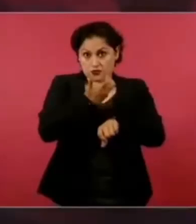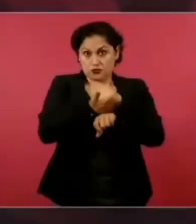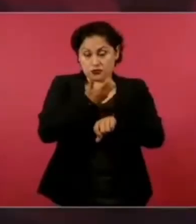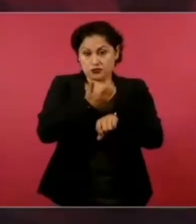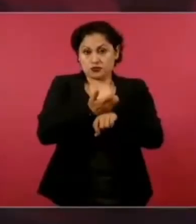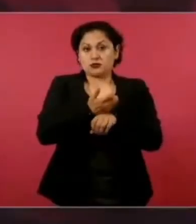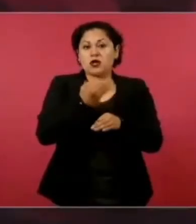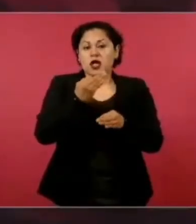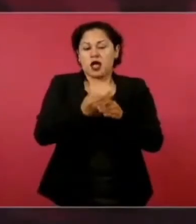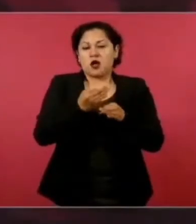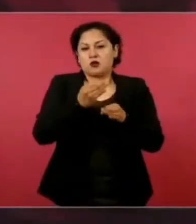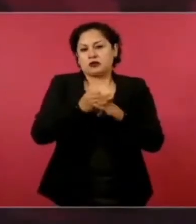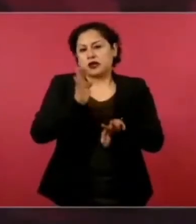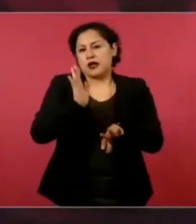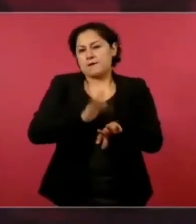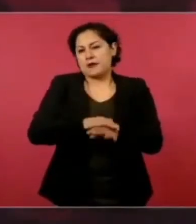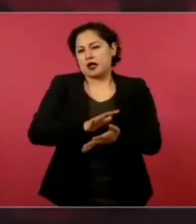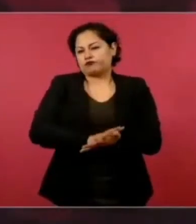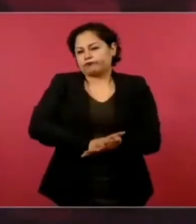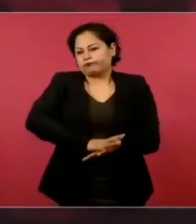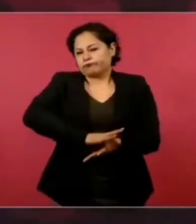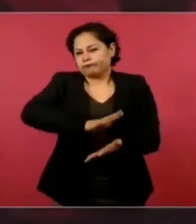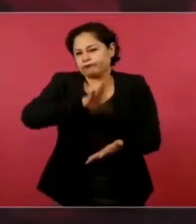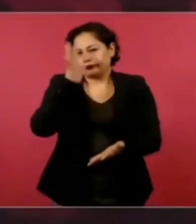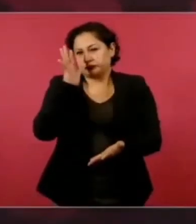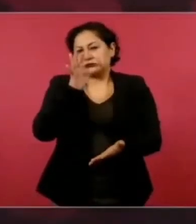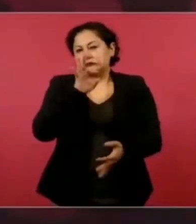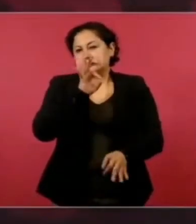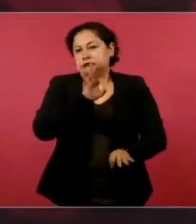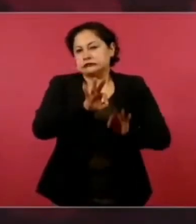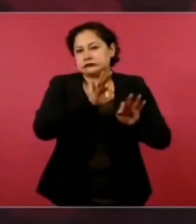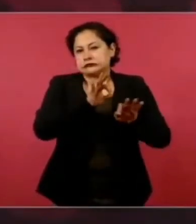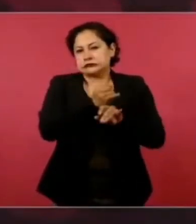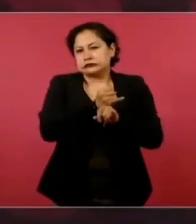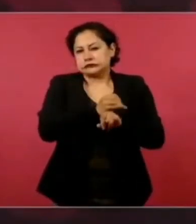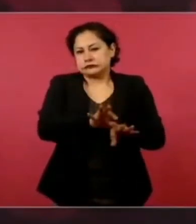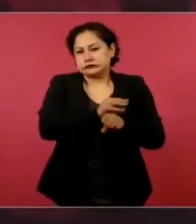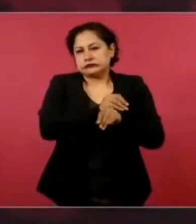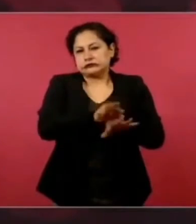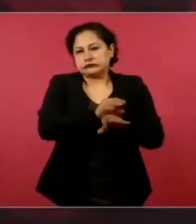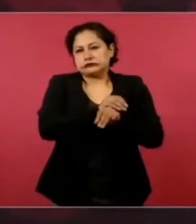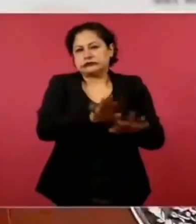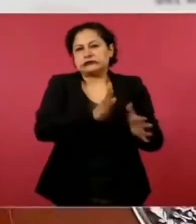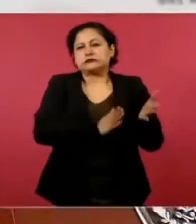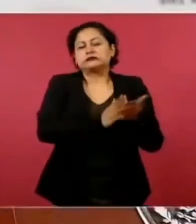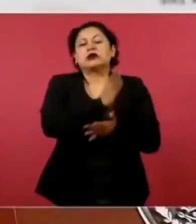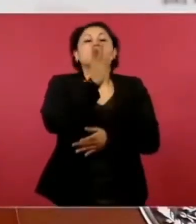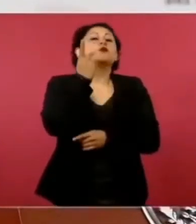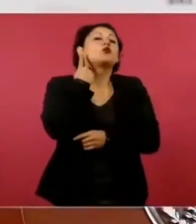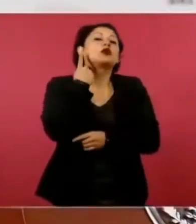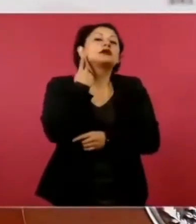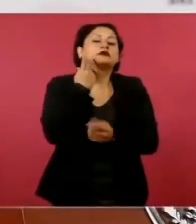México. Me refiero a su influencia en la política.